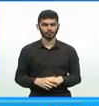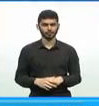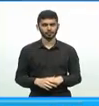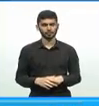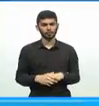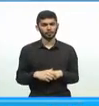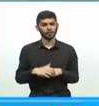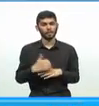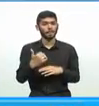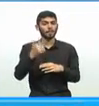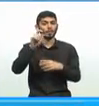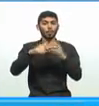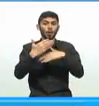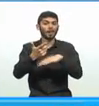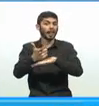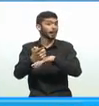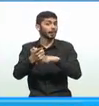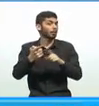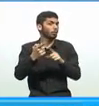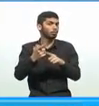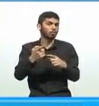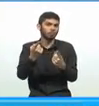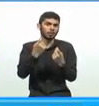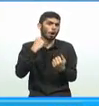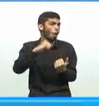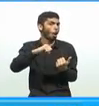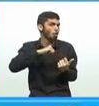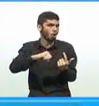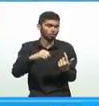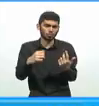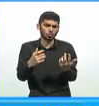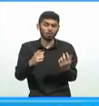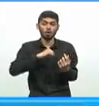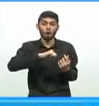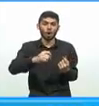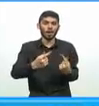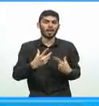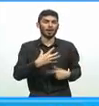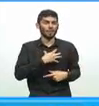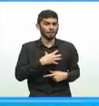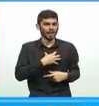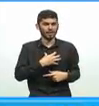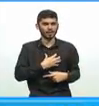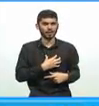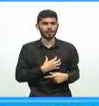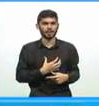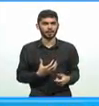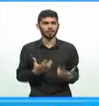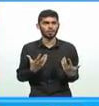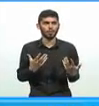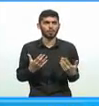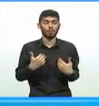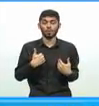del gol eh obviamente ayuda muchísimo en la confianza eh obviamente poder